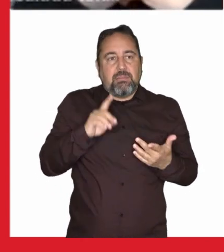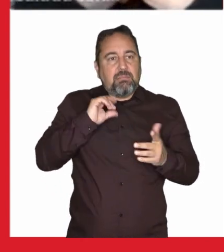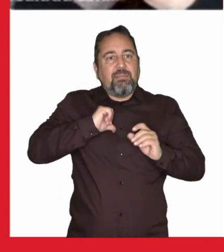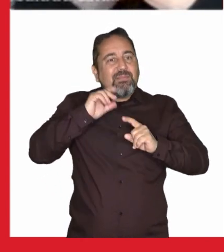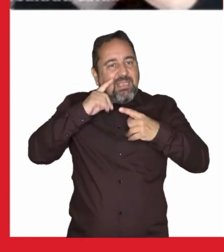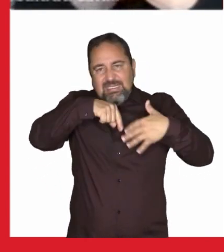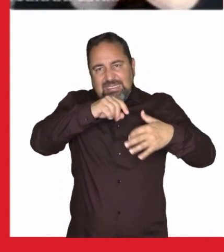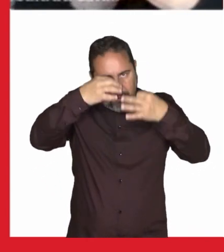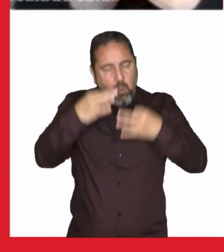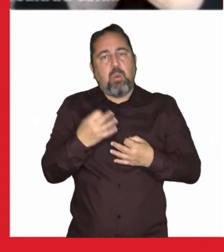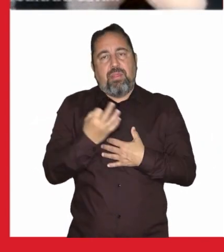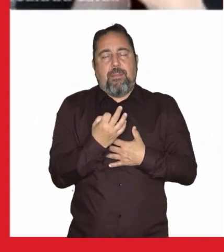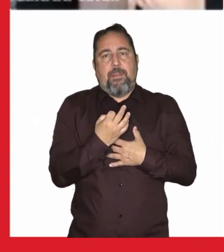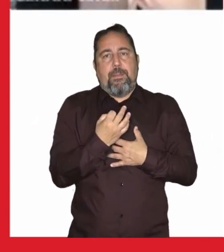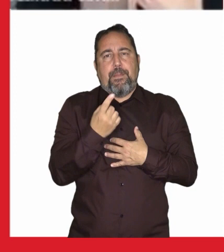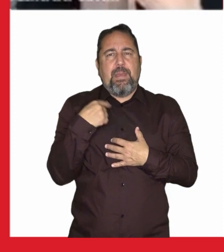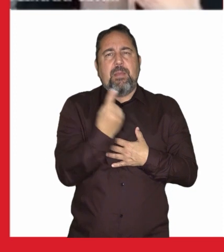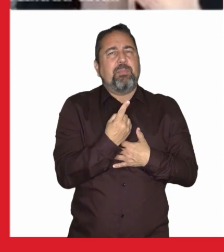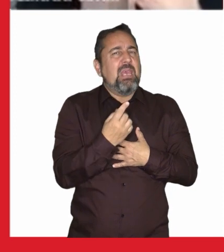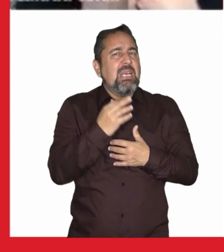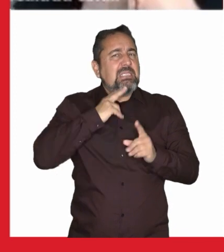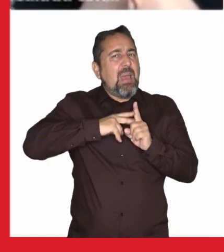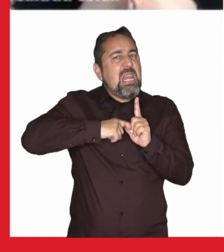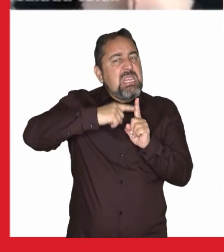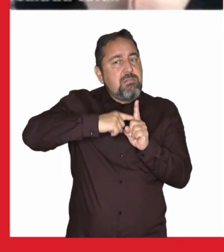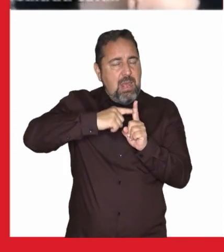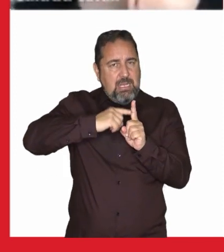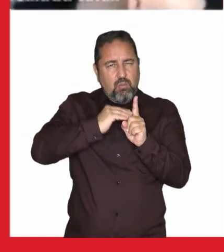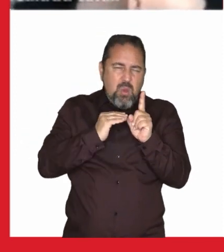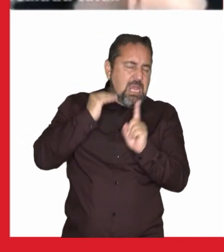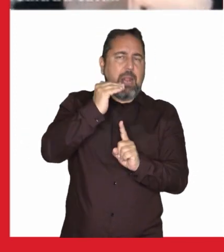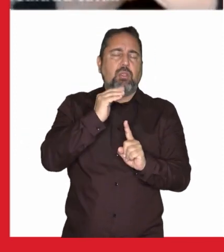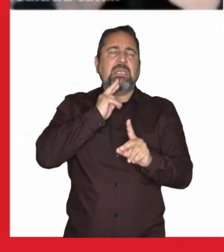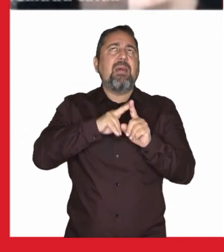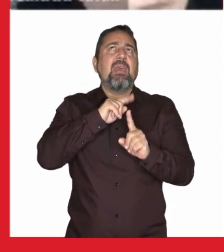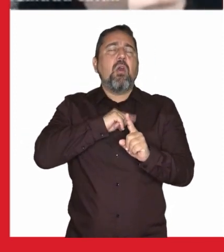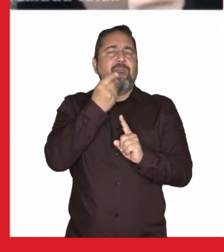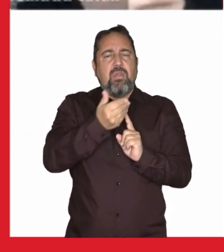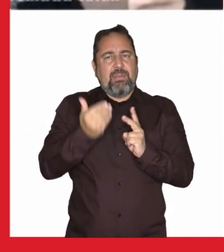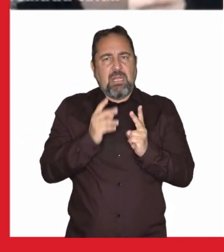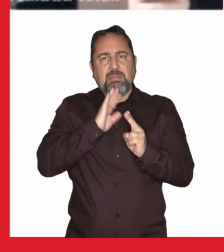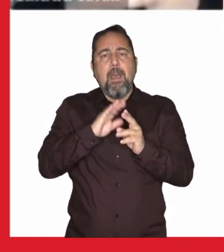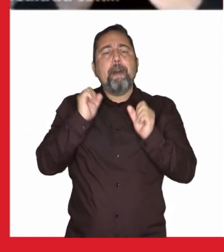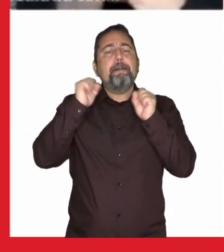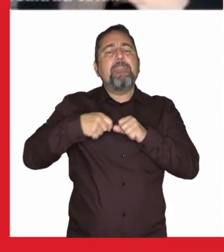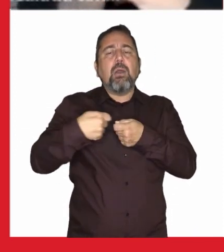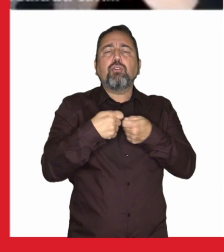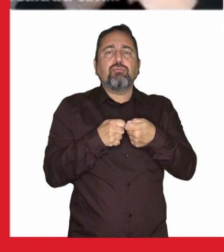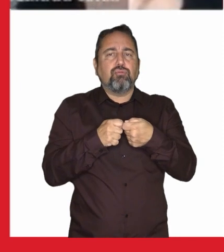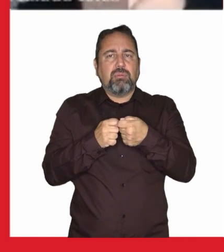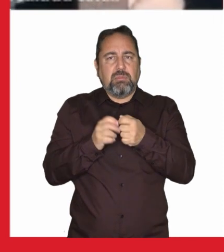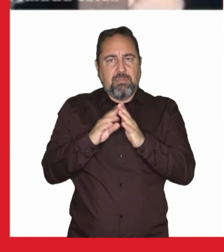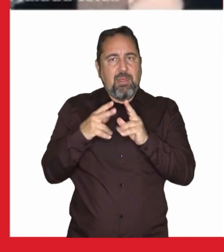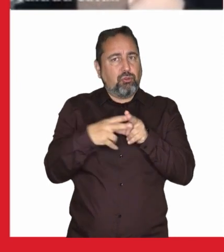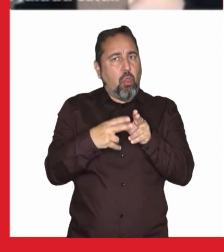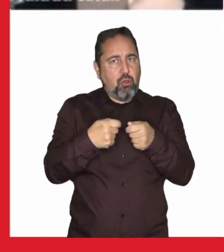eh, que aseguraros que hay niveles muy altos de conciencia en base a dos cosas fundamentales, que es el pacto de socios